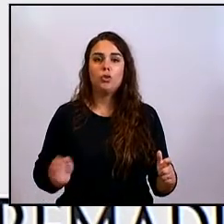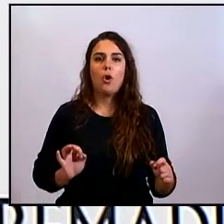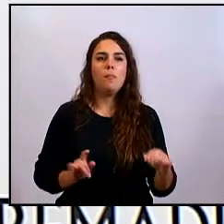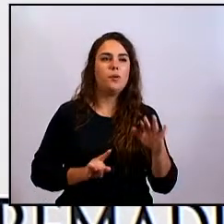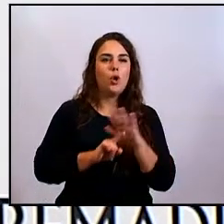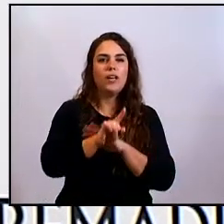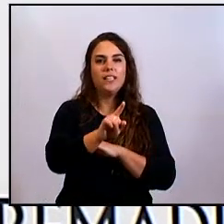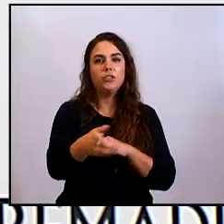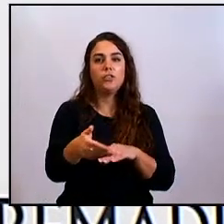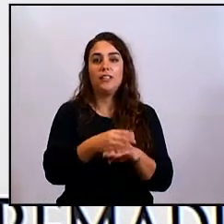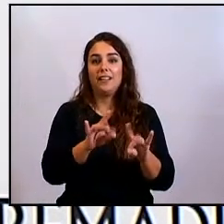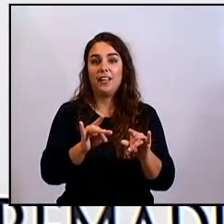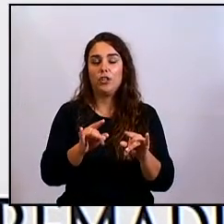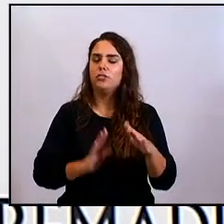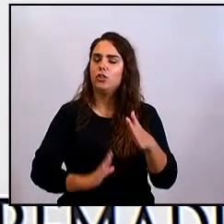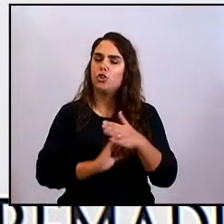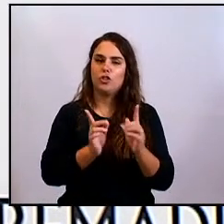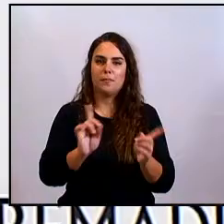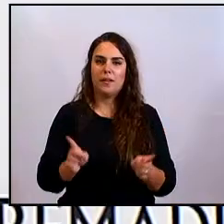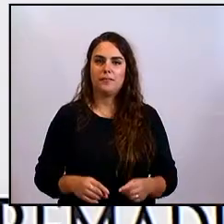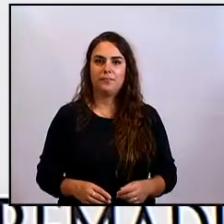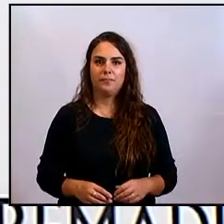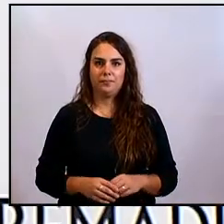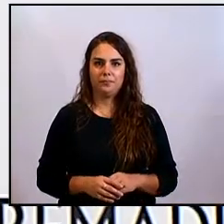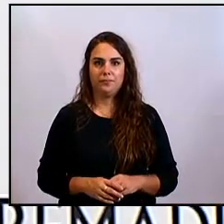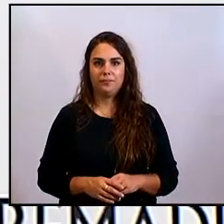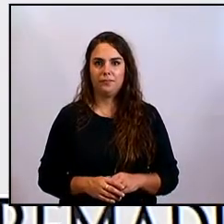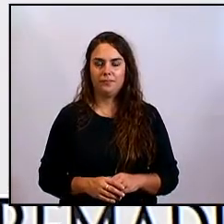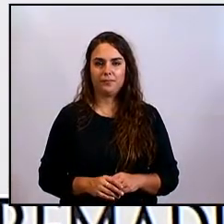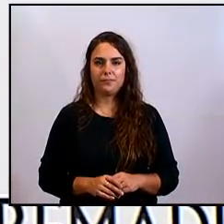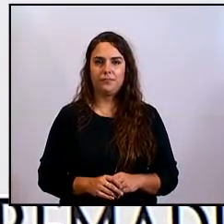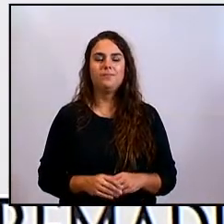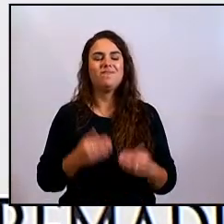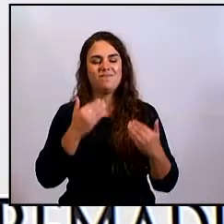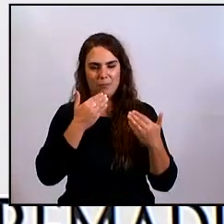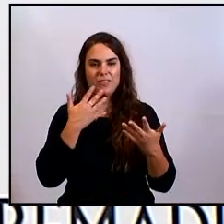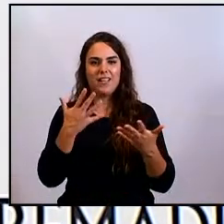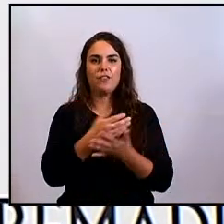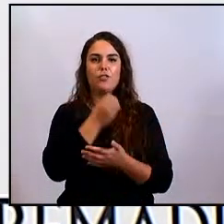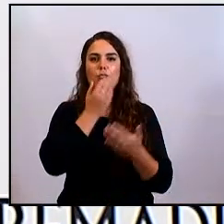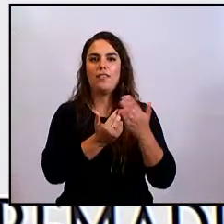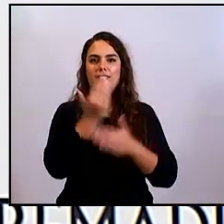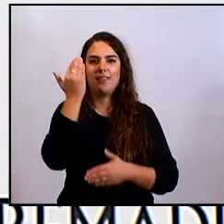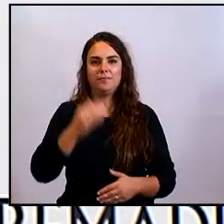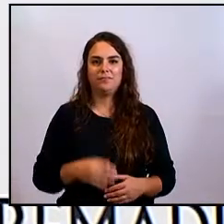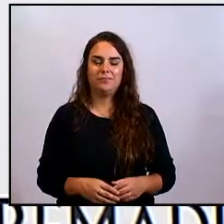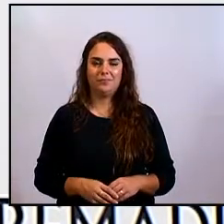que ha cogido esta región. Gracias a todos. Buen día.